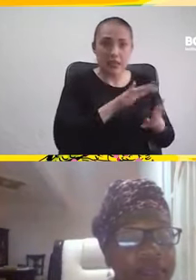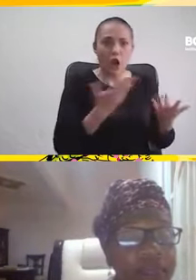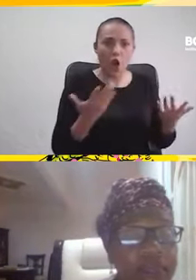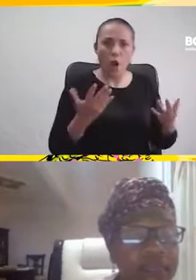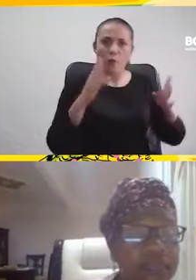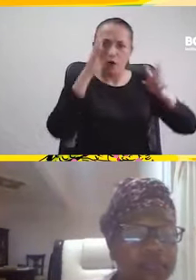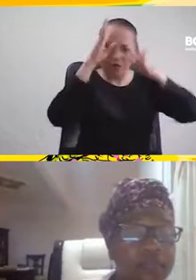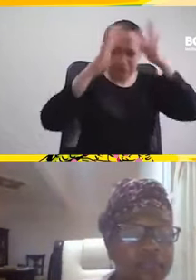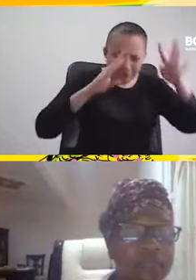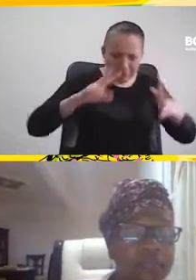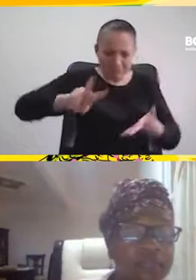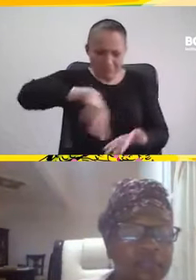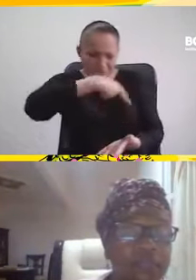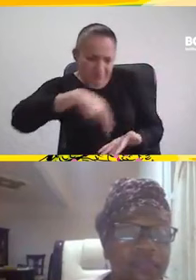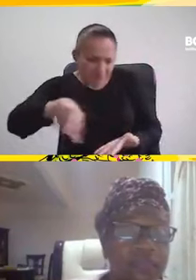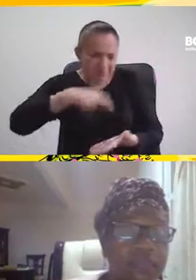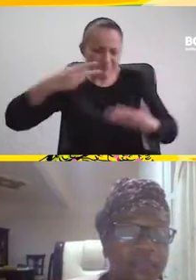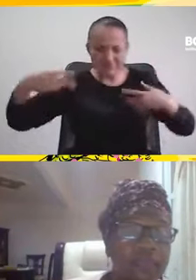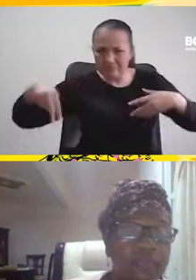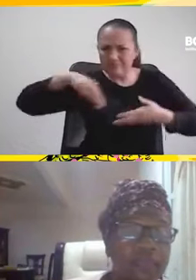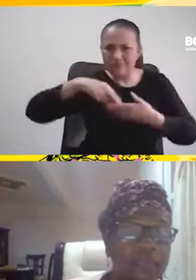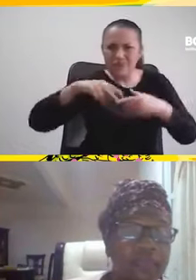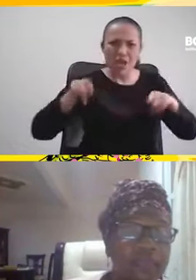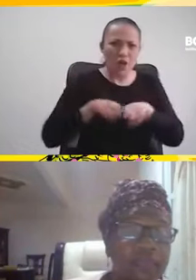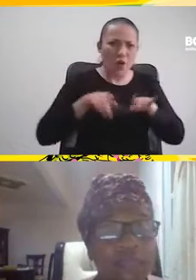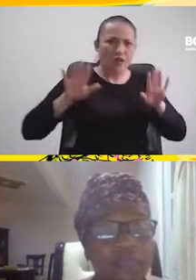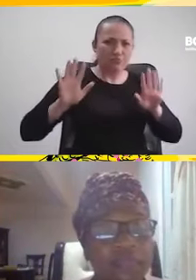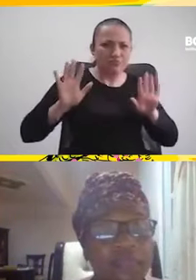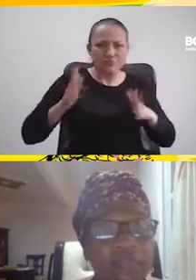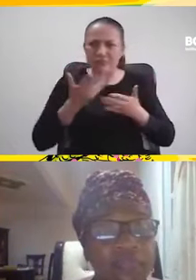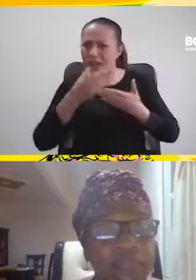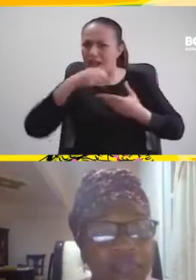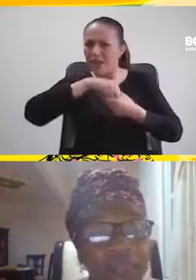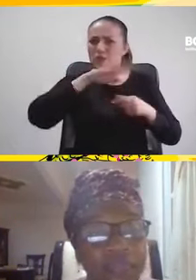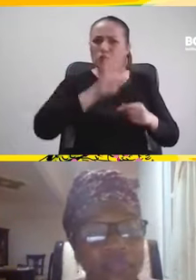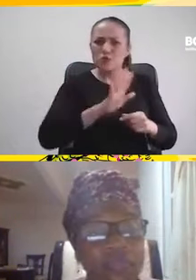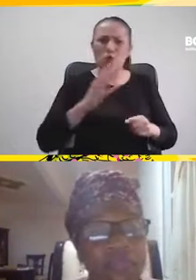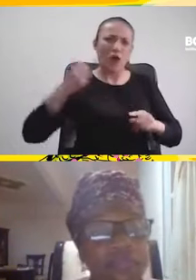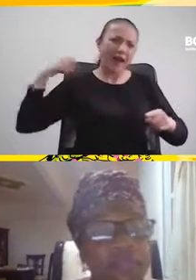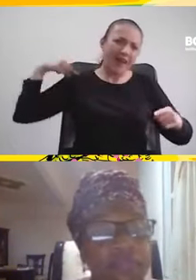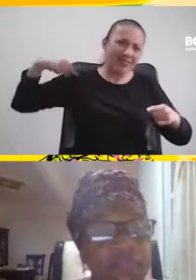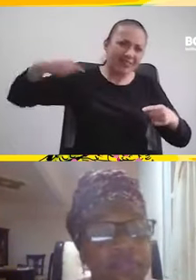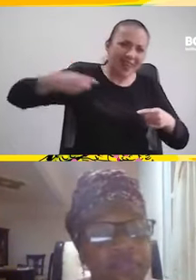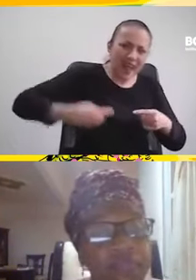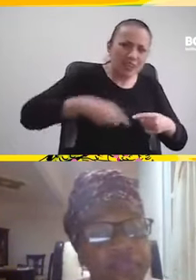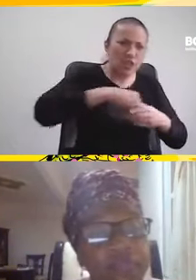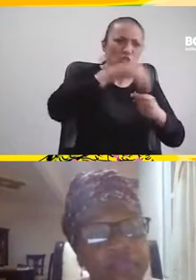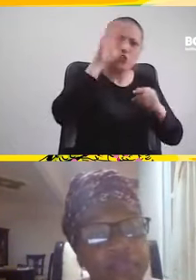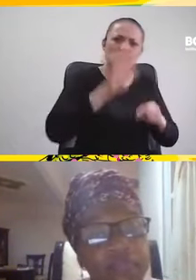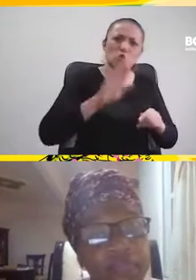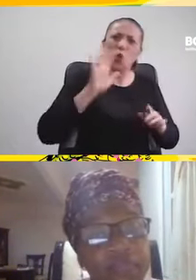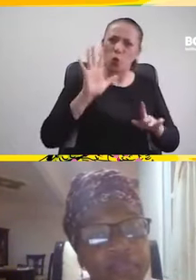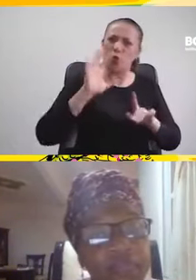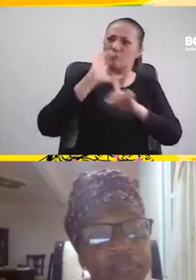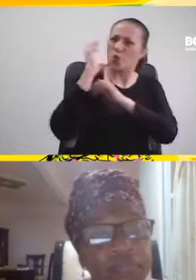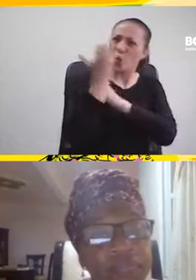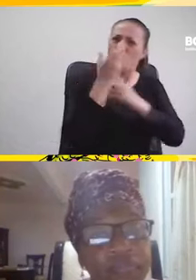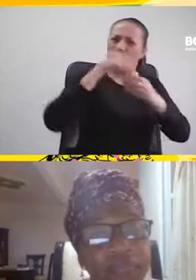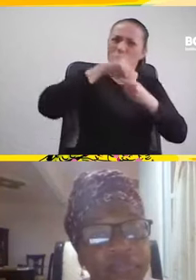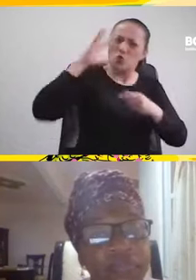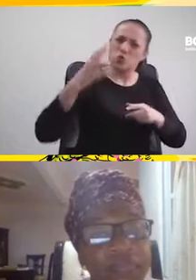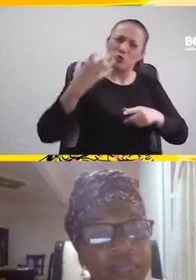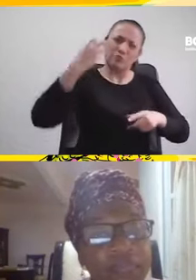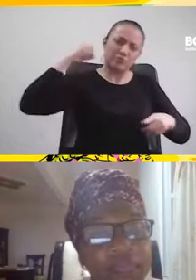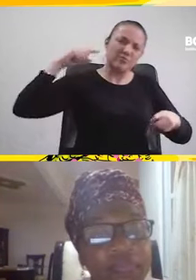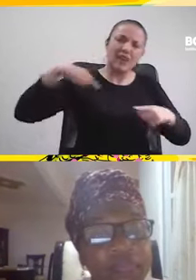danza y del baile y de nuestros ritmos tradicionales, nuestros ritmos folclóricos tradicionales, lo que garantiza es que el niño,